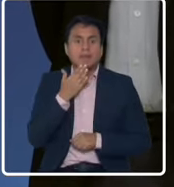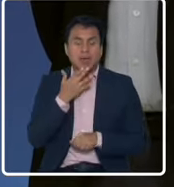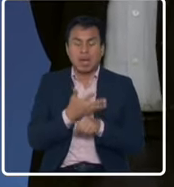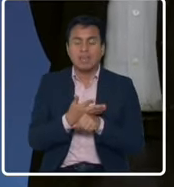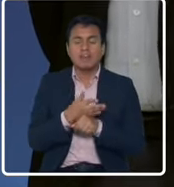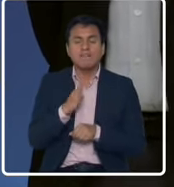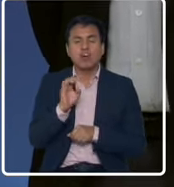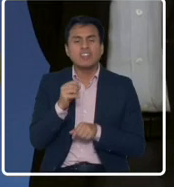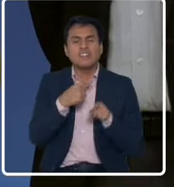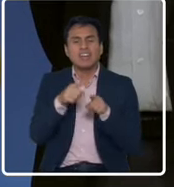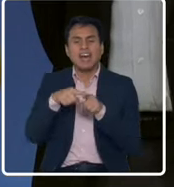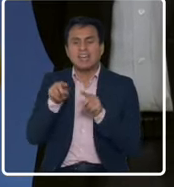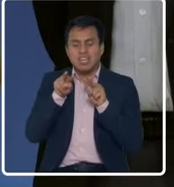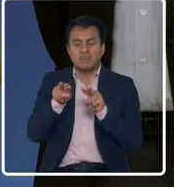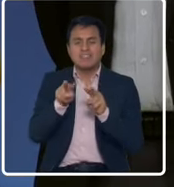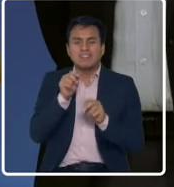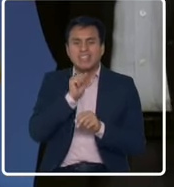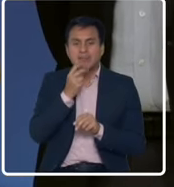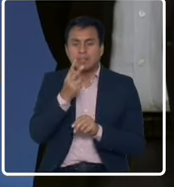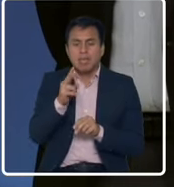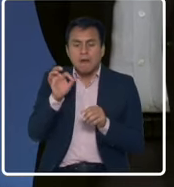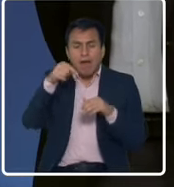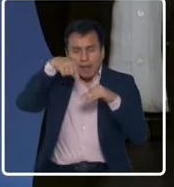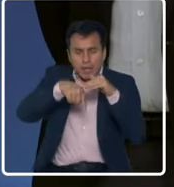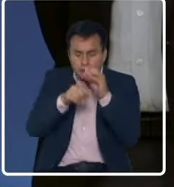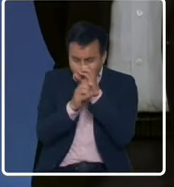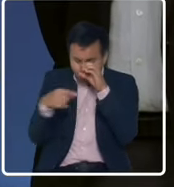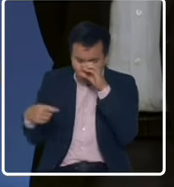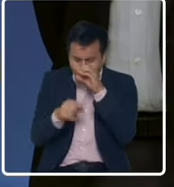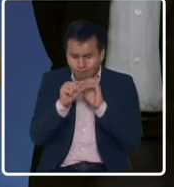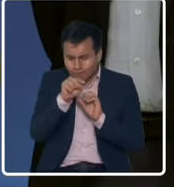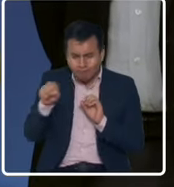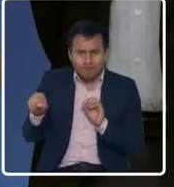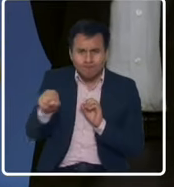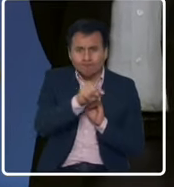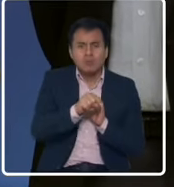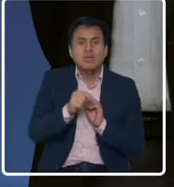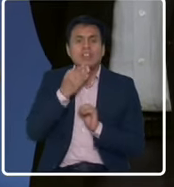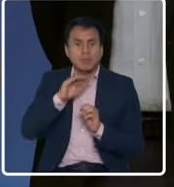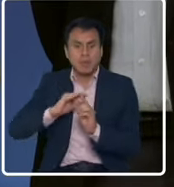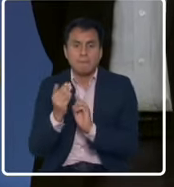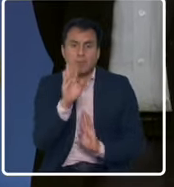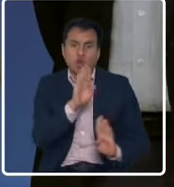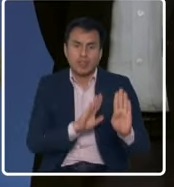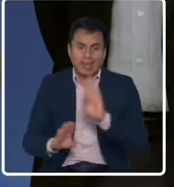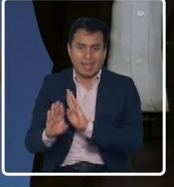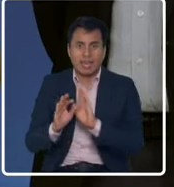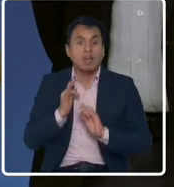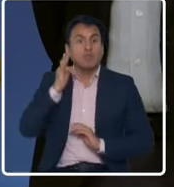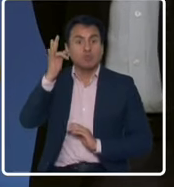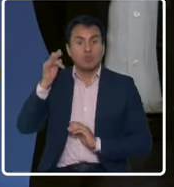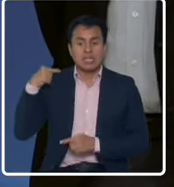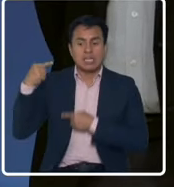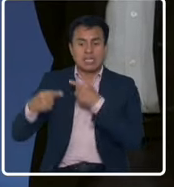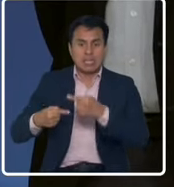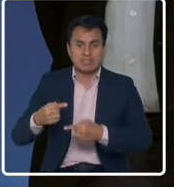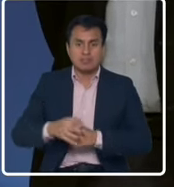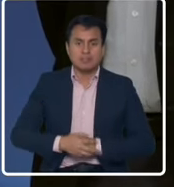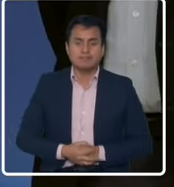existe una biodiversidad invisible microorganismo microorganismos que también vamos a proteger Para futuras